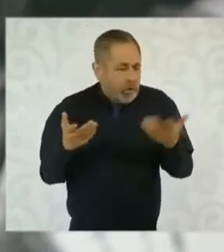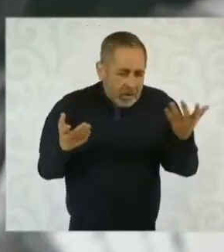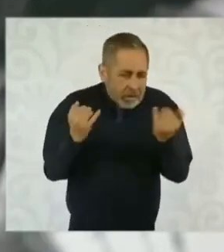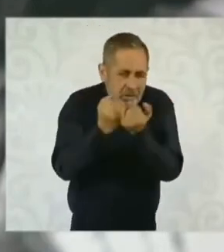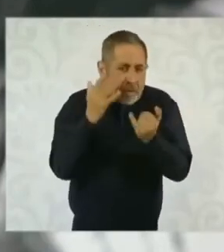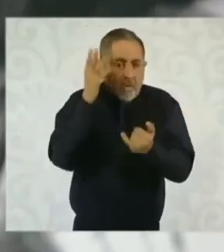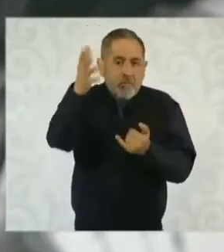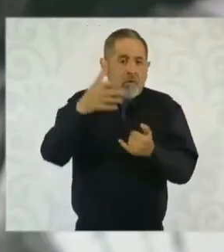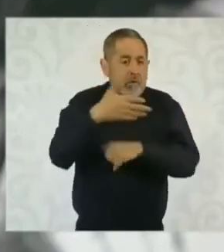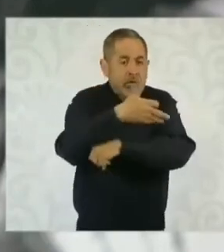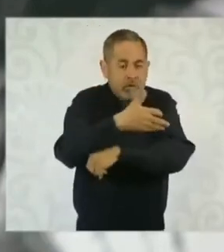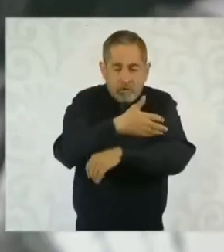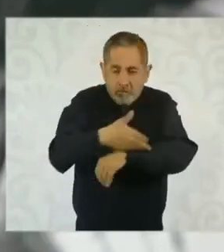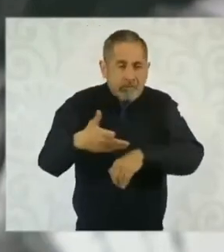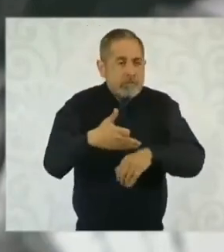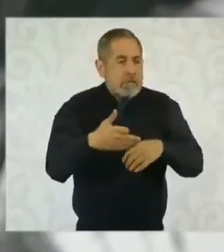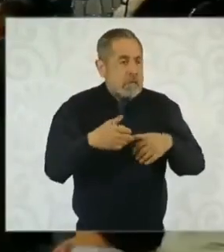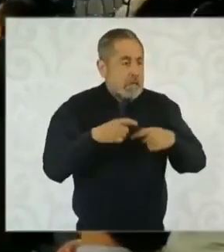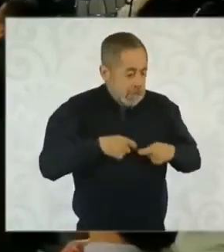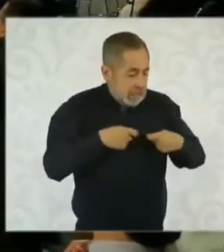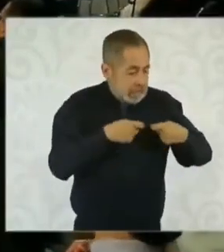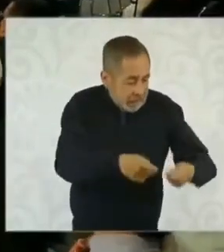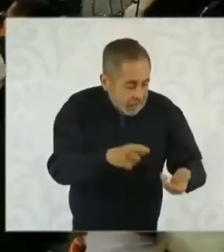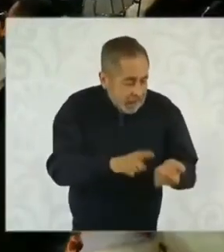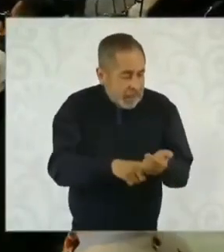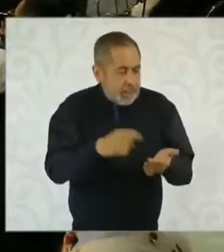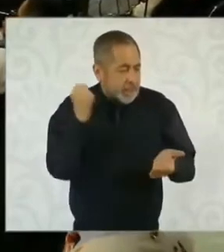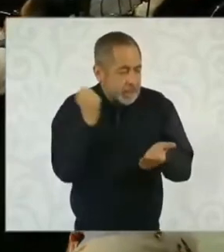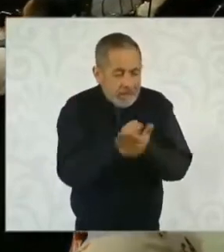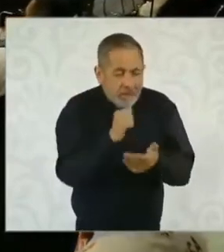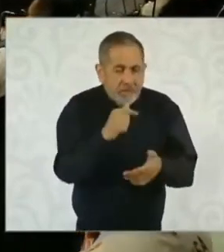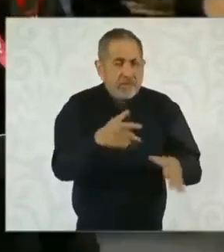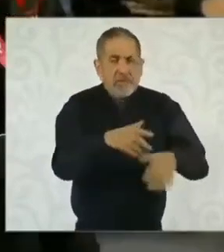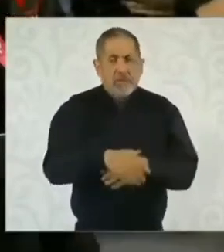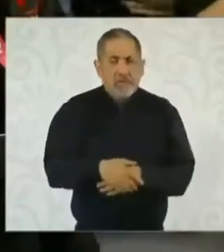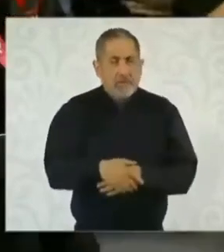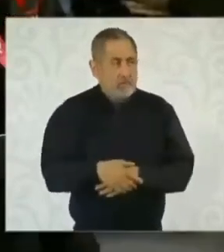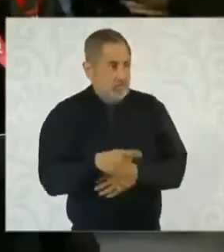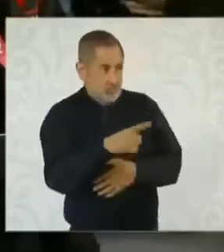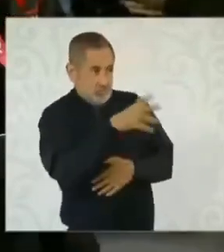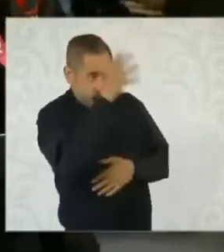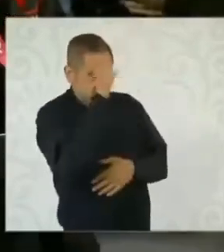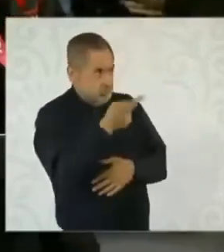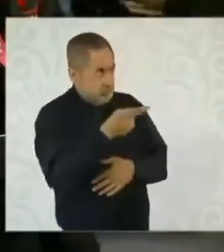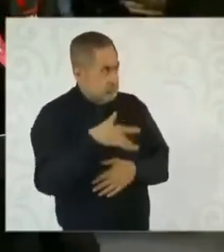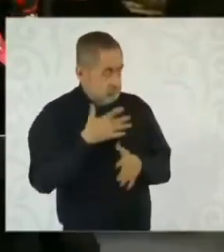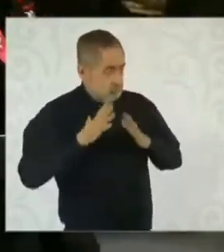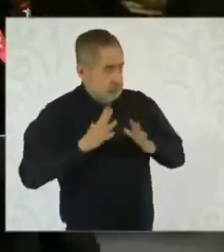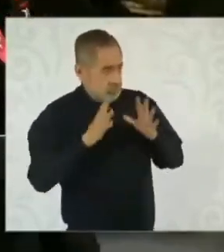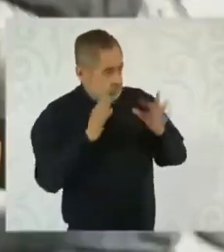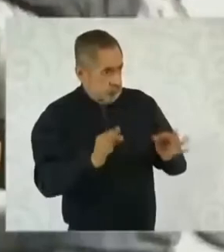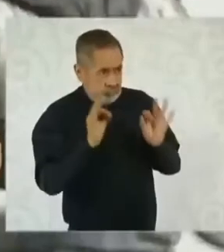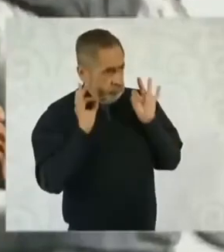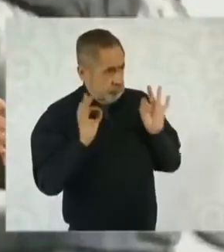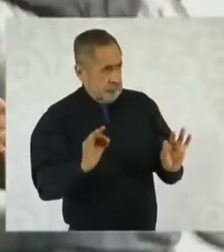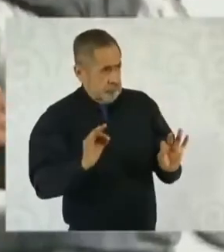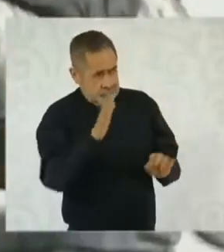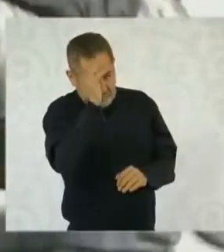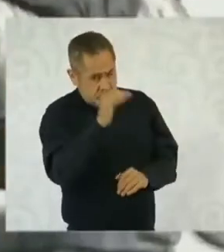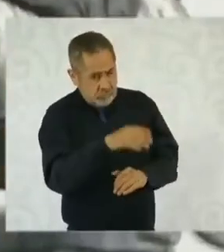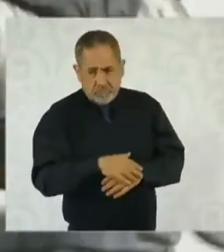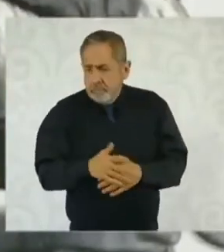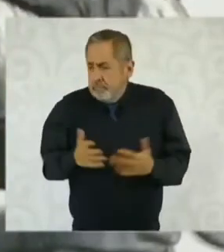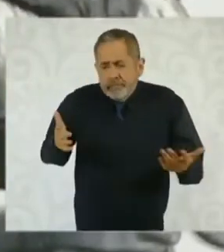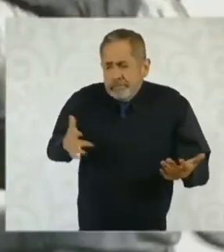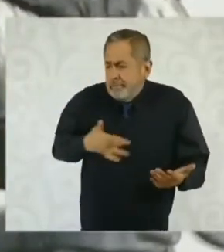vaya a postular a un familiar, ¿verdad? ¿Está conforme entonces con esta? Pues es lo que se logró en el Senado y me parece